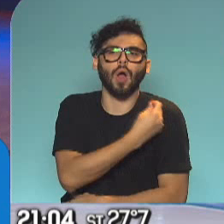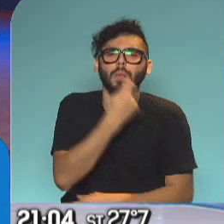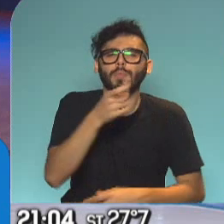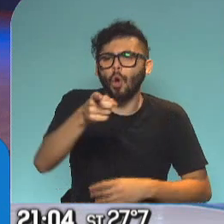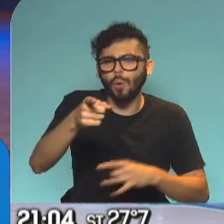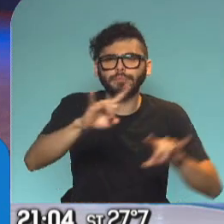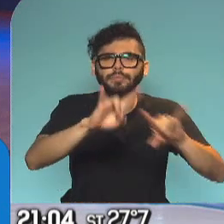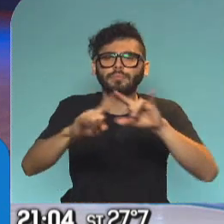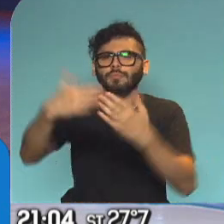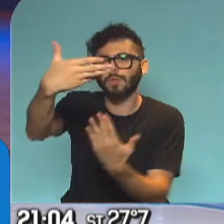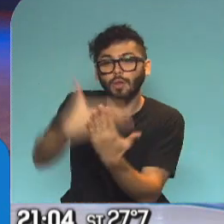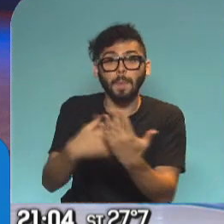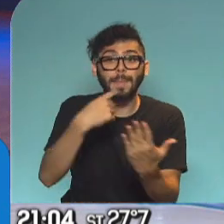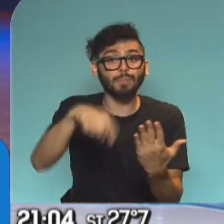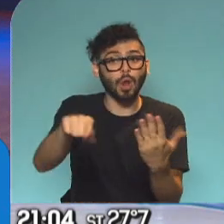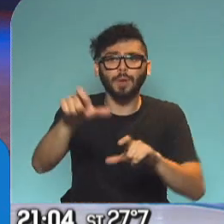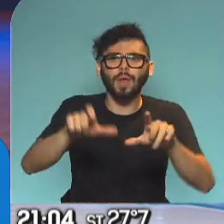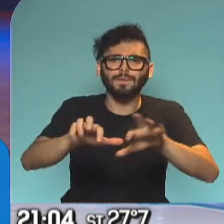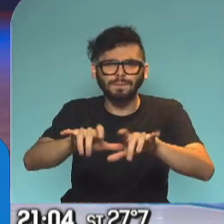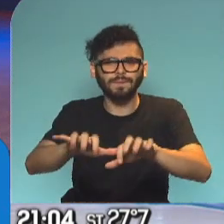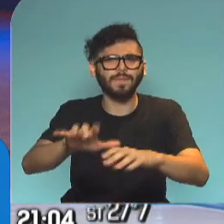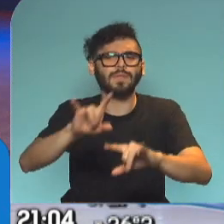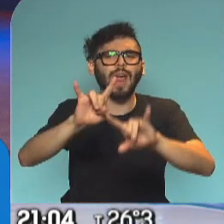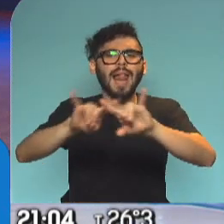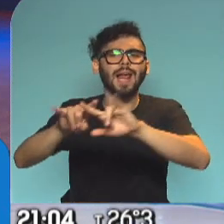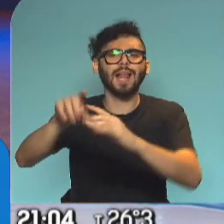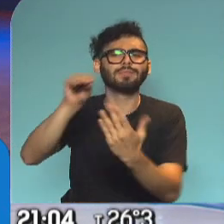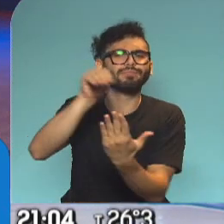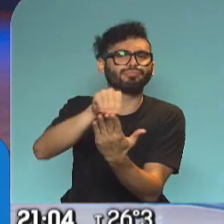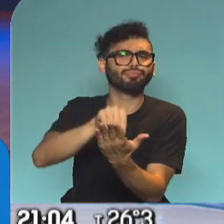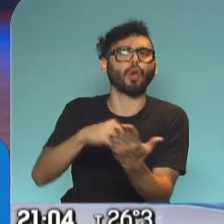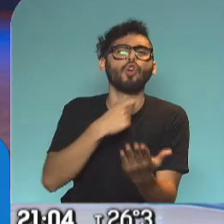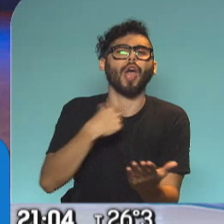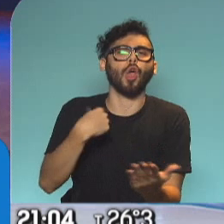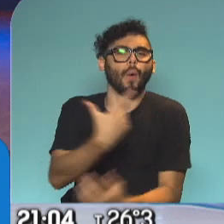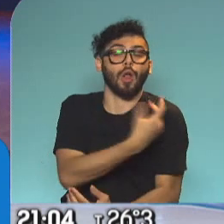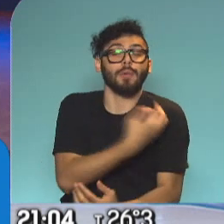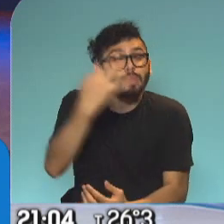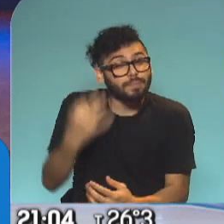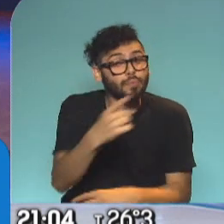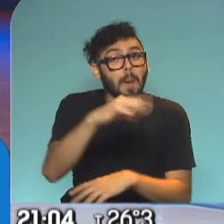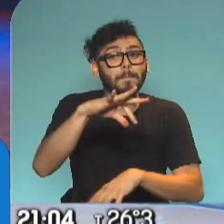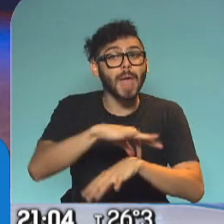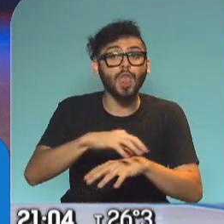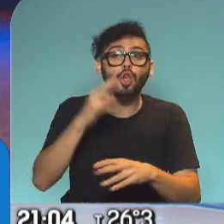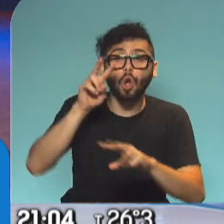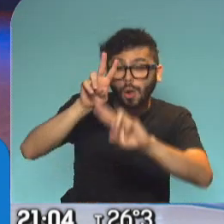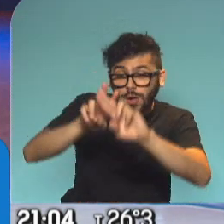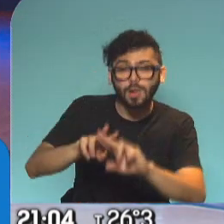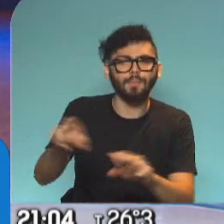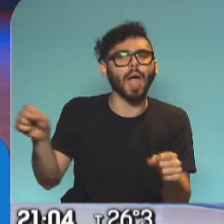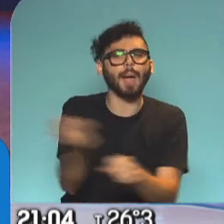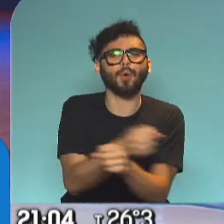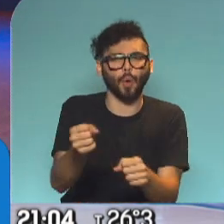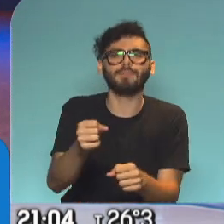en un listado de vacunas, como están haciendo ahora mucha gente, que se está anotando para recibir la vacuna. Pero el médico es el que le va a dar la aprobación final y